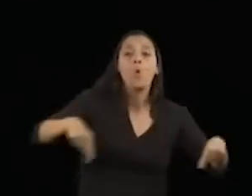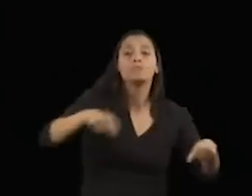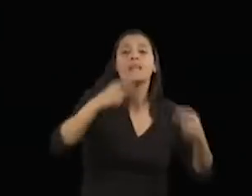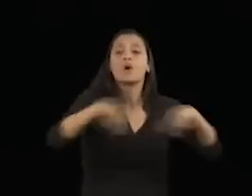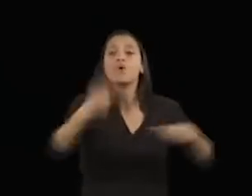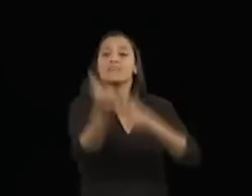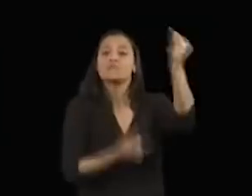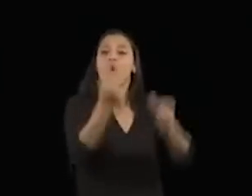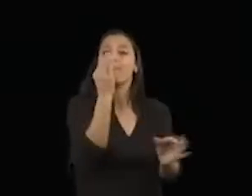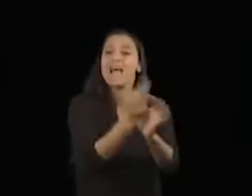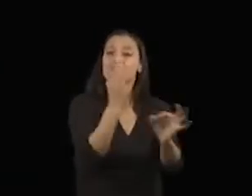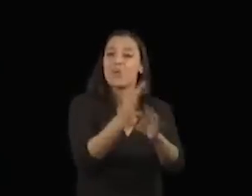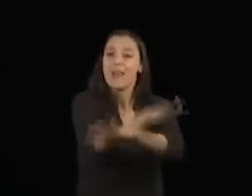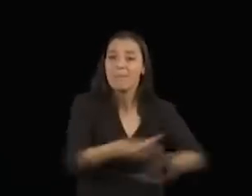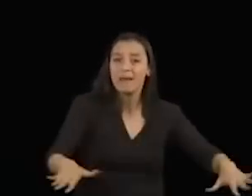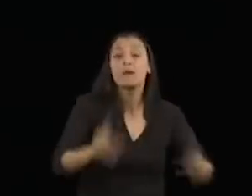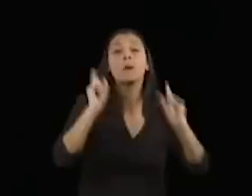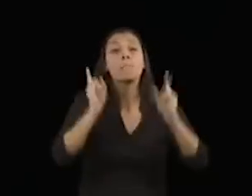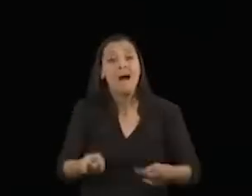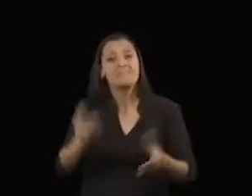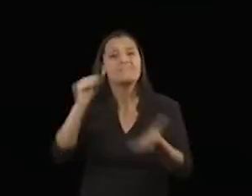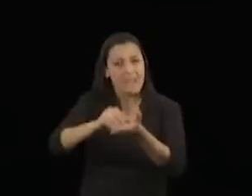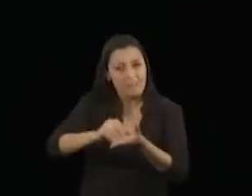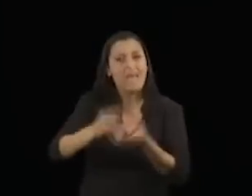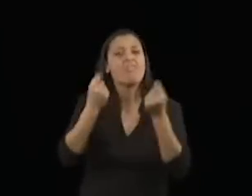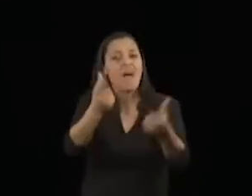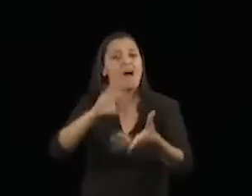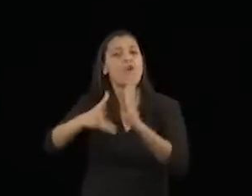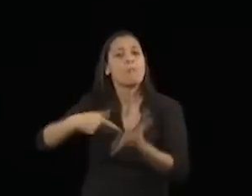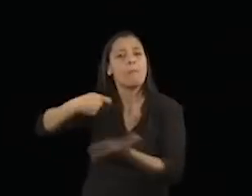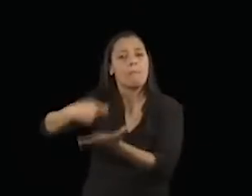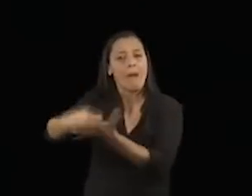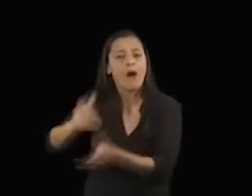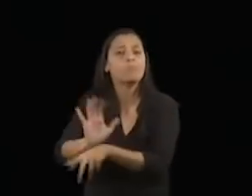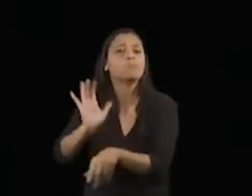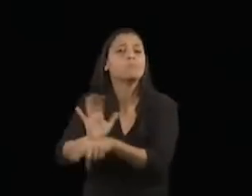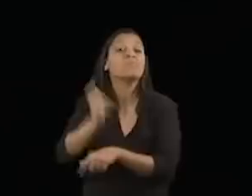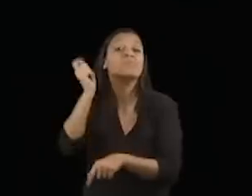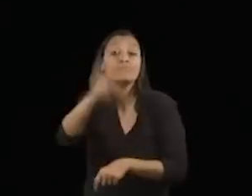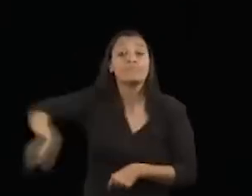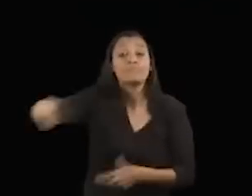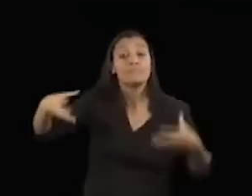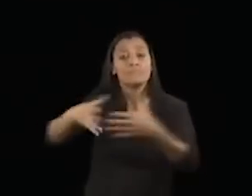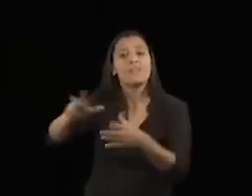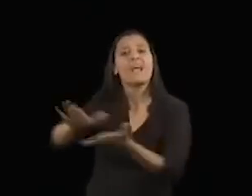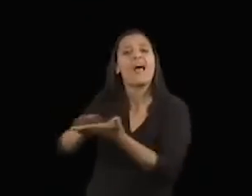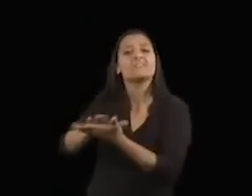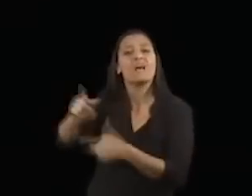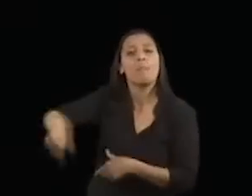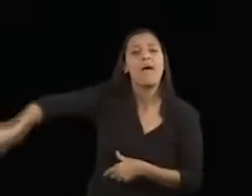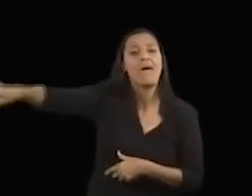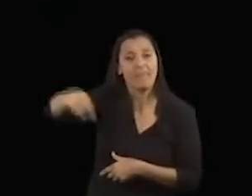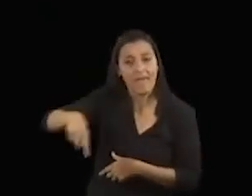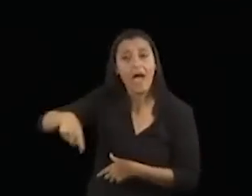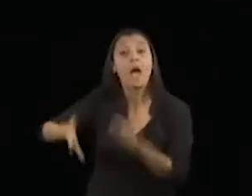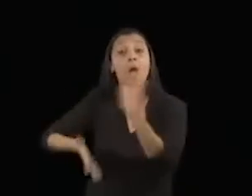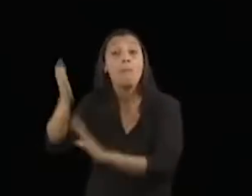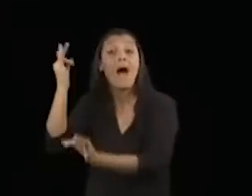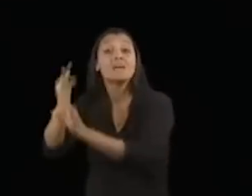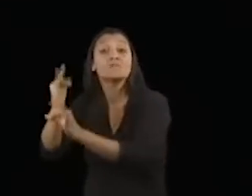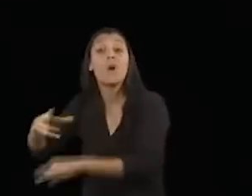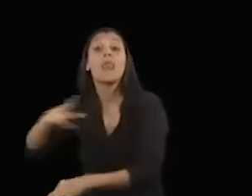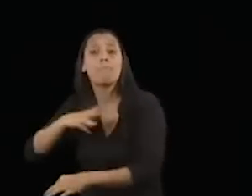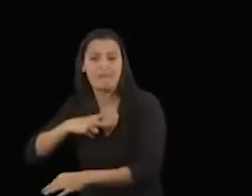chicos y además dimos financiamiento a la clase media que va a colegios